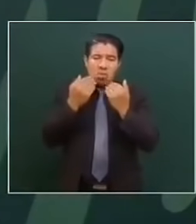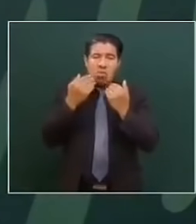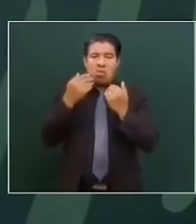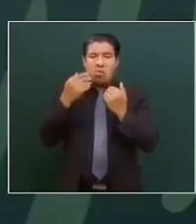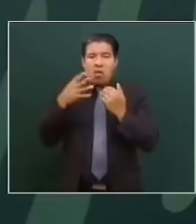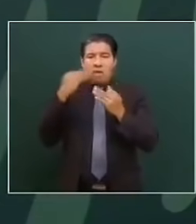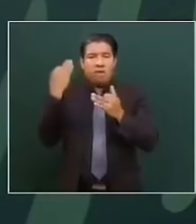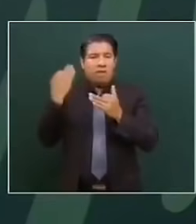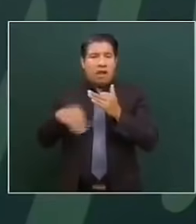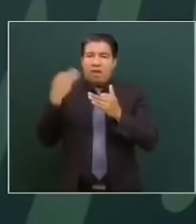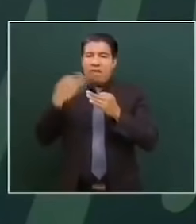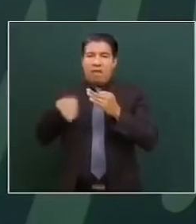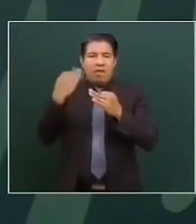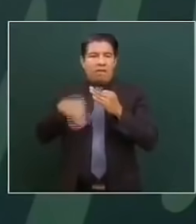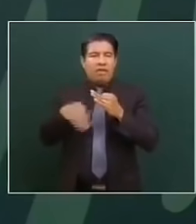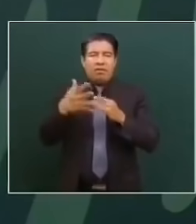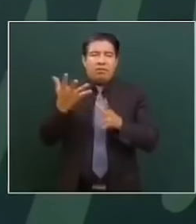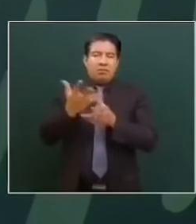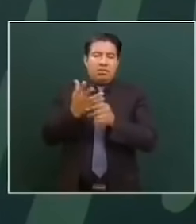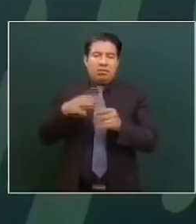Hay dos maneras de resolverlo.